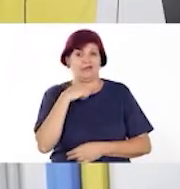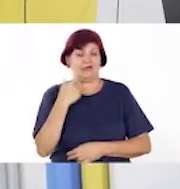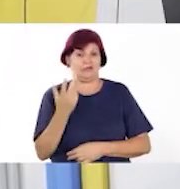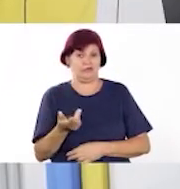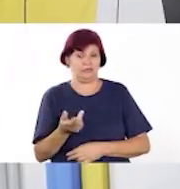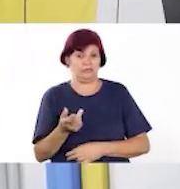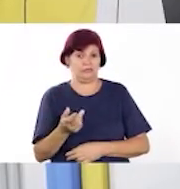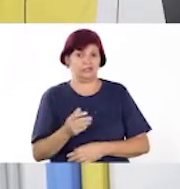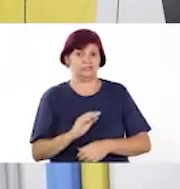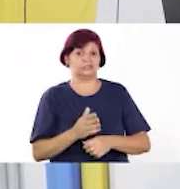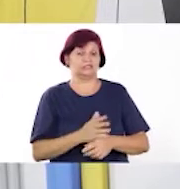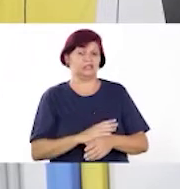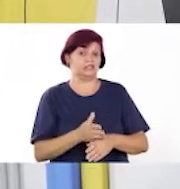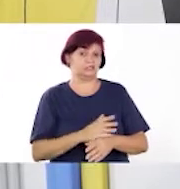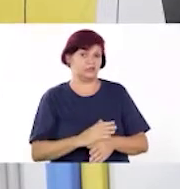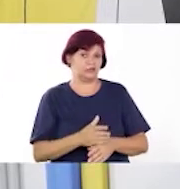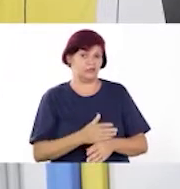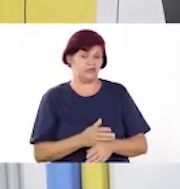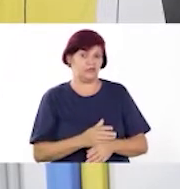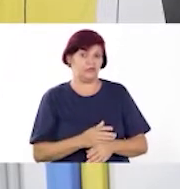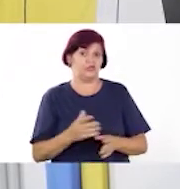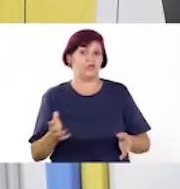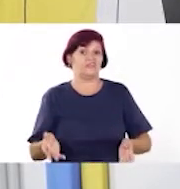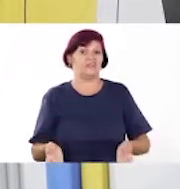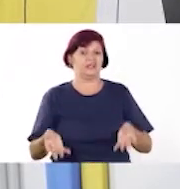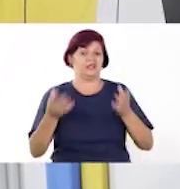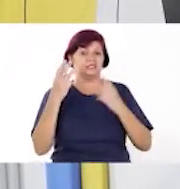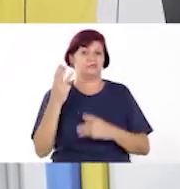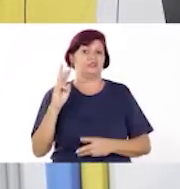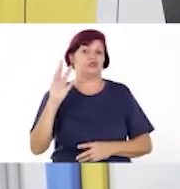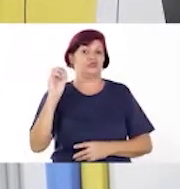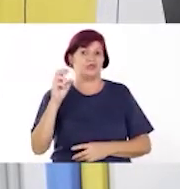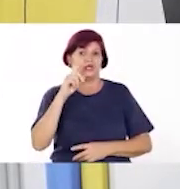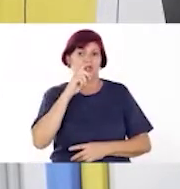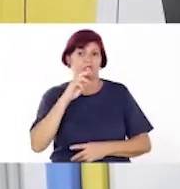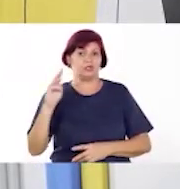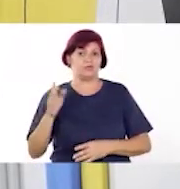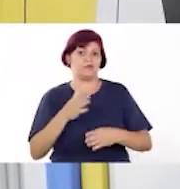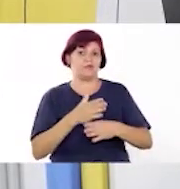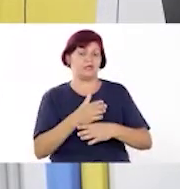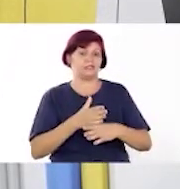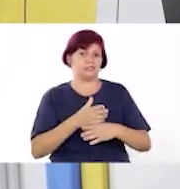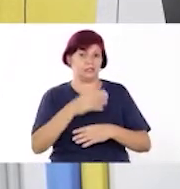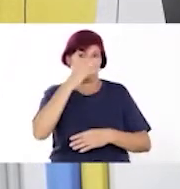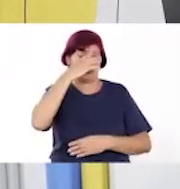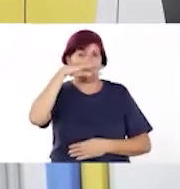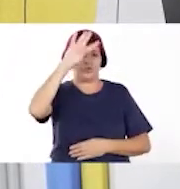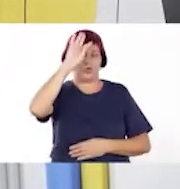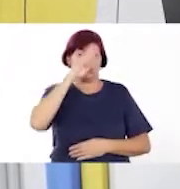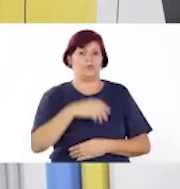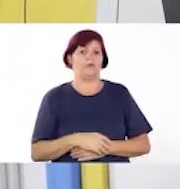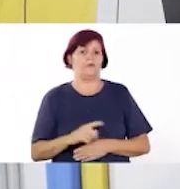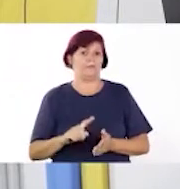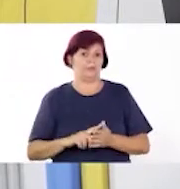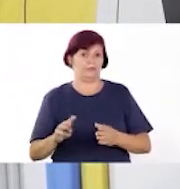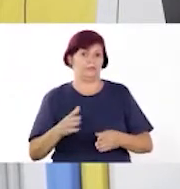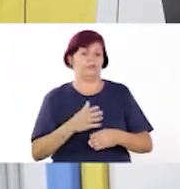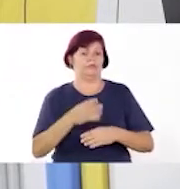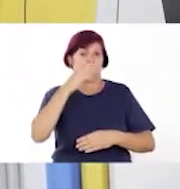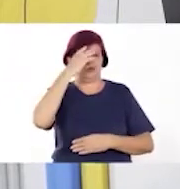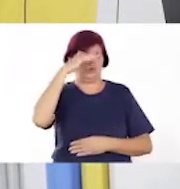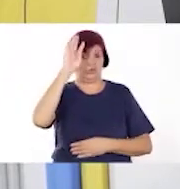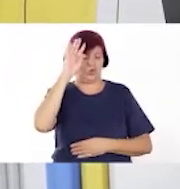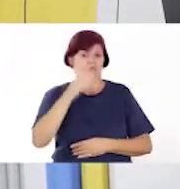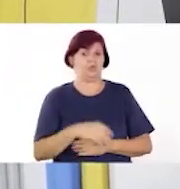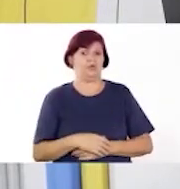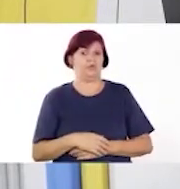Deben tener en cuenta el significado del alzamiento del 30 de noviembre en Santiago de Cuba